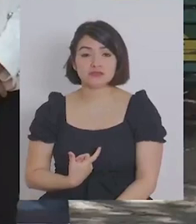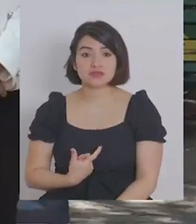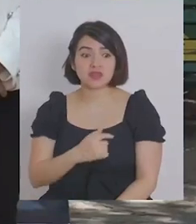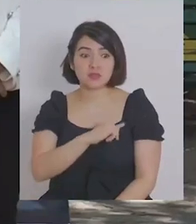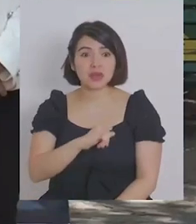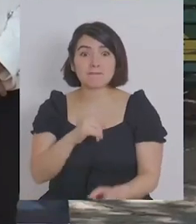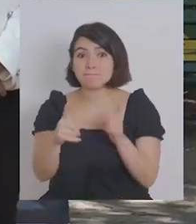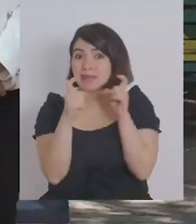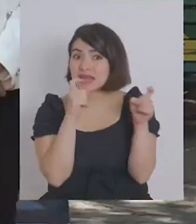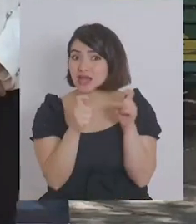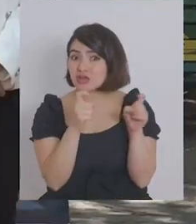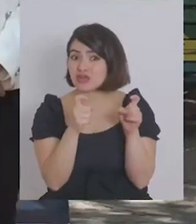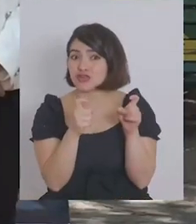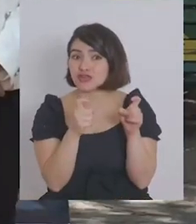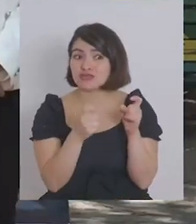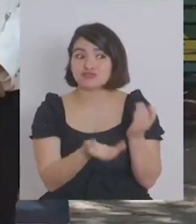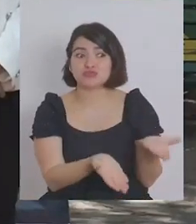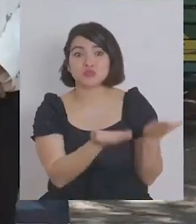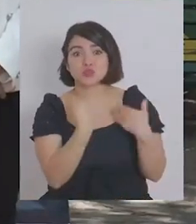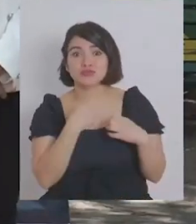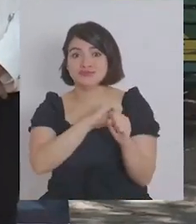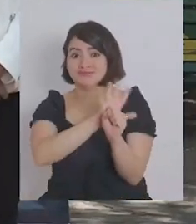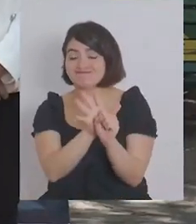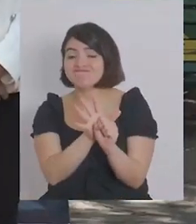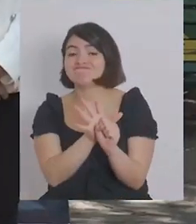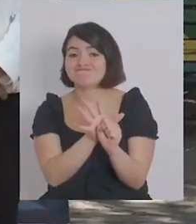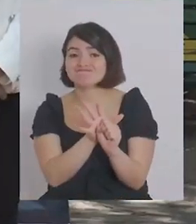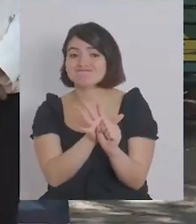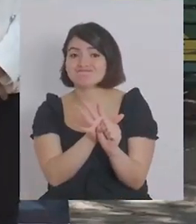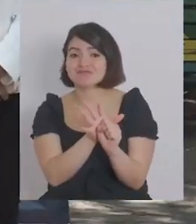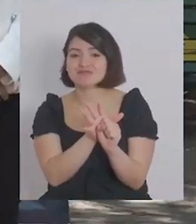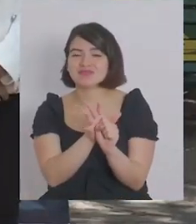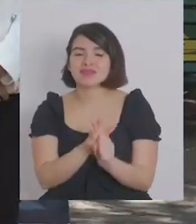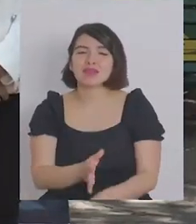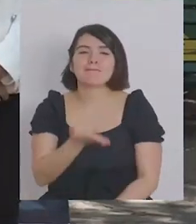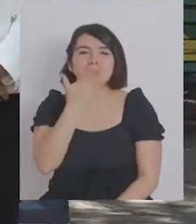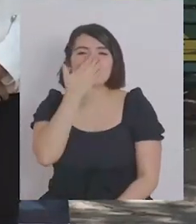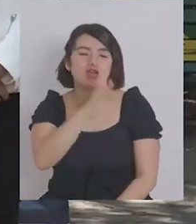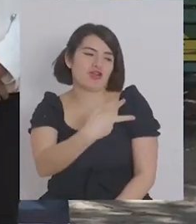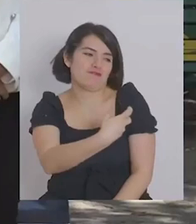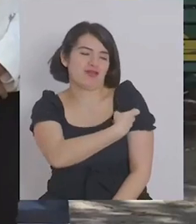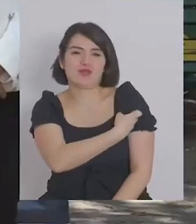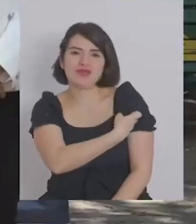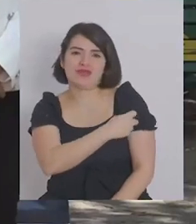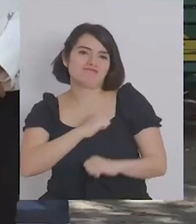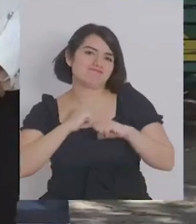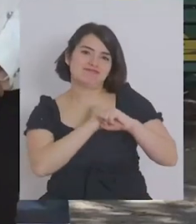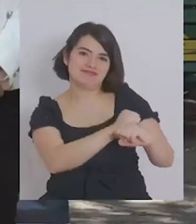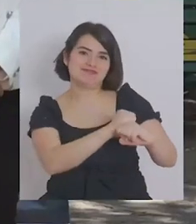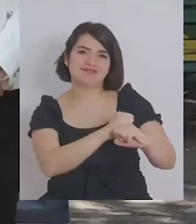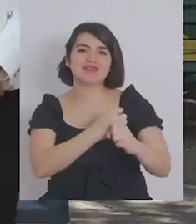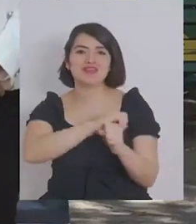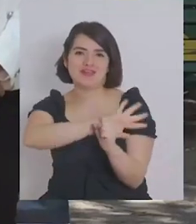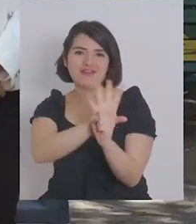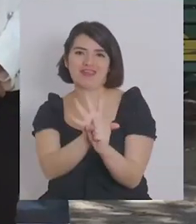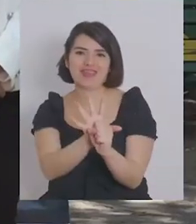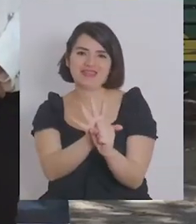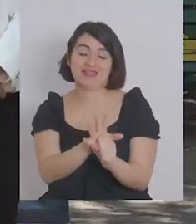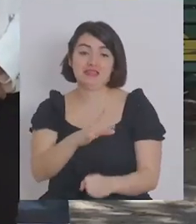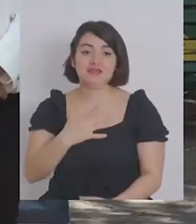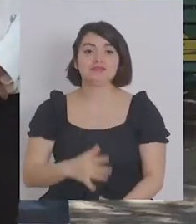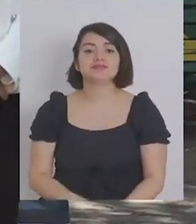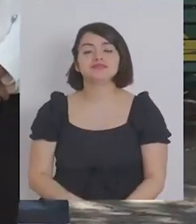tener tener el coronavirus el hobbit 19a y ser vacunado y por lo tanto evitar sexto que se complique la situación